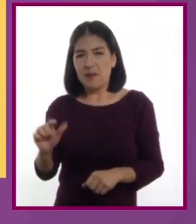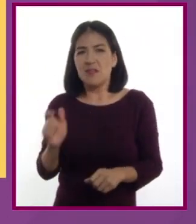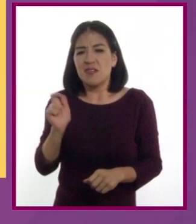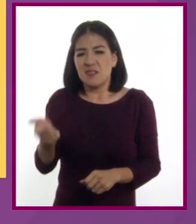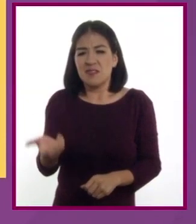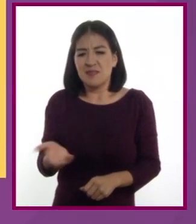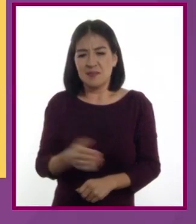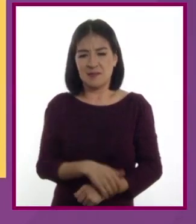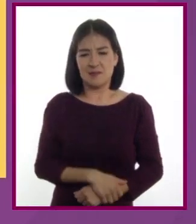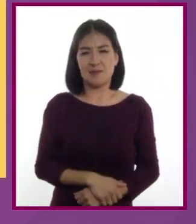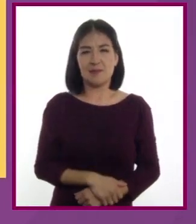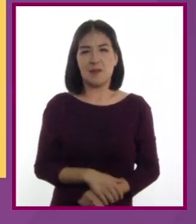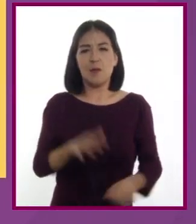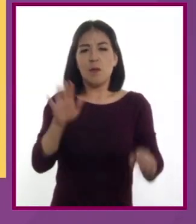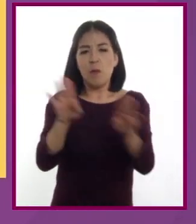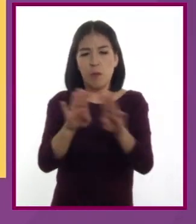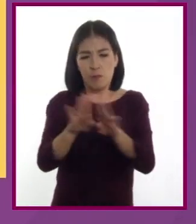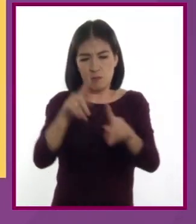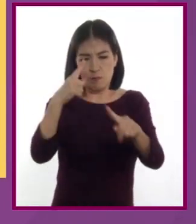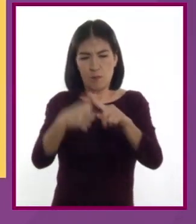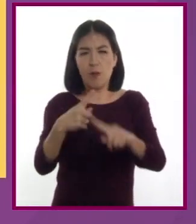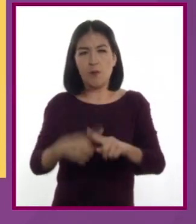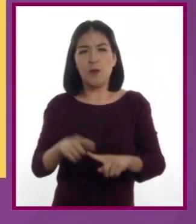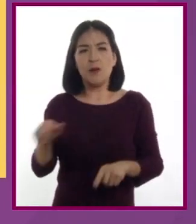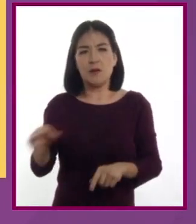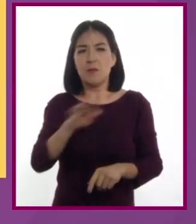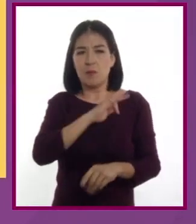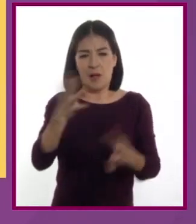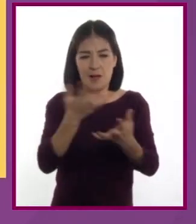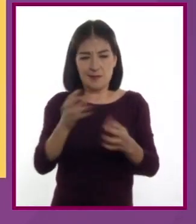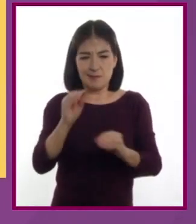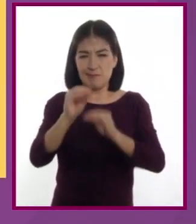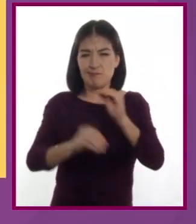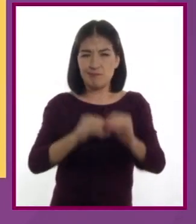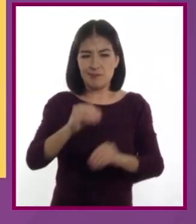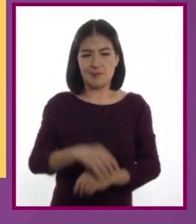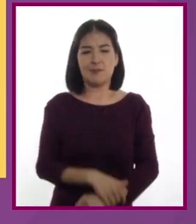número? ¿Con qué multiplicación podemos representar la situación?